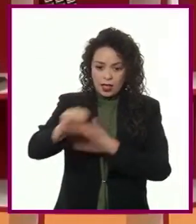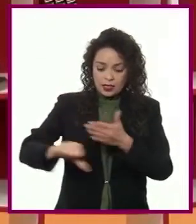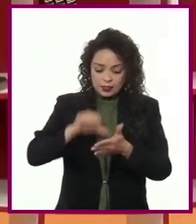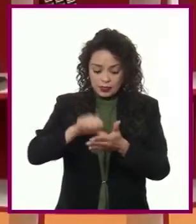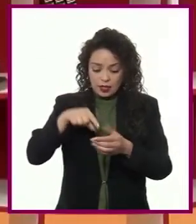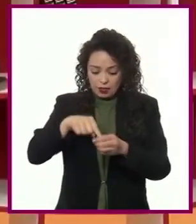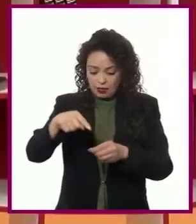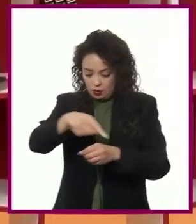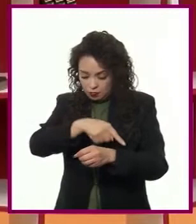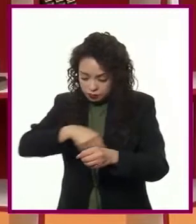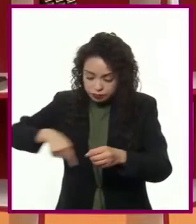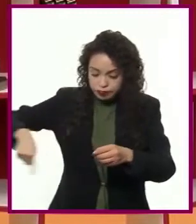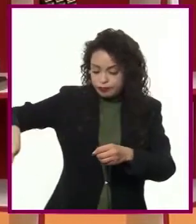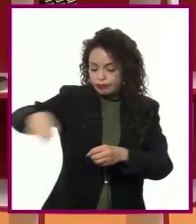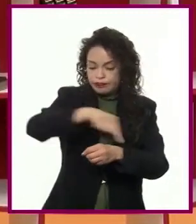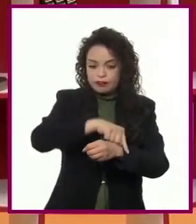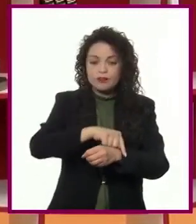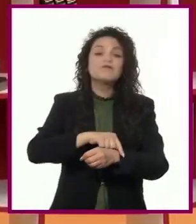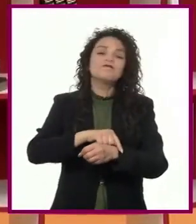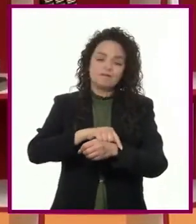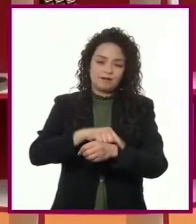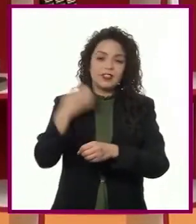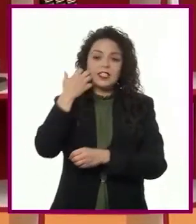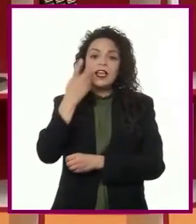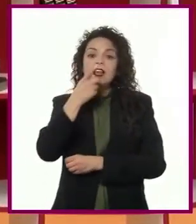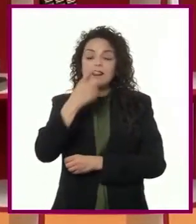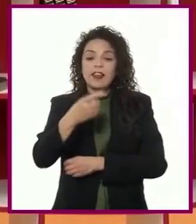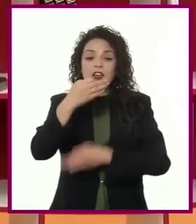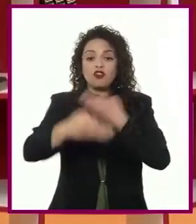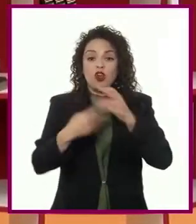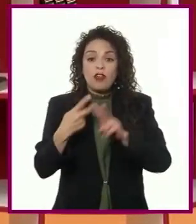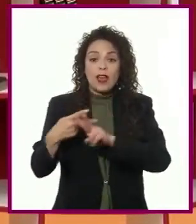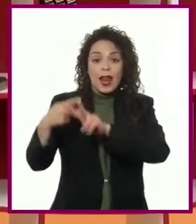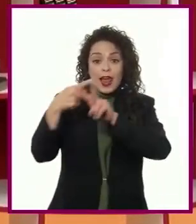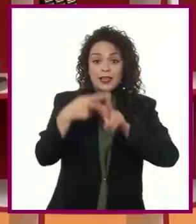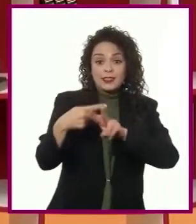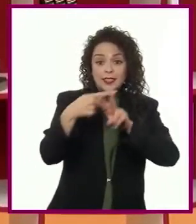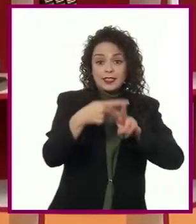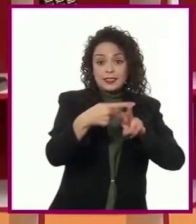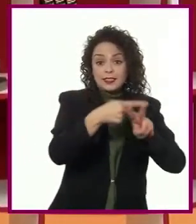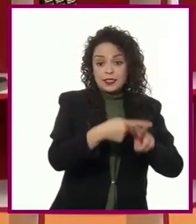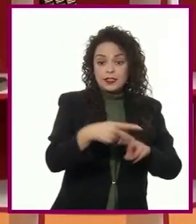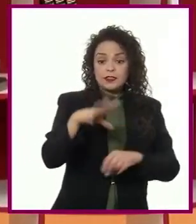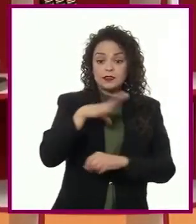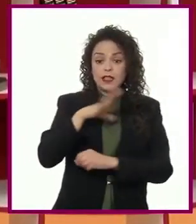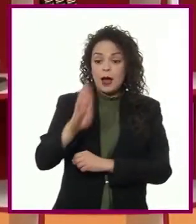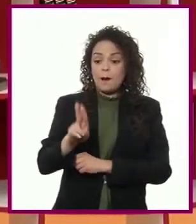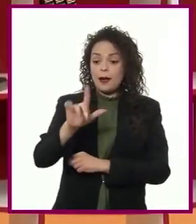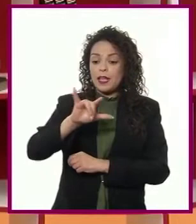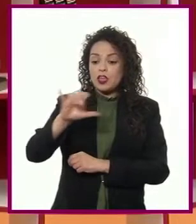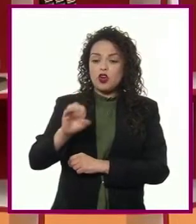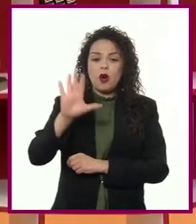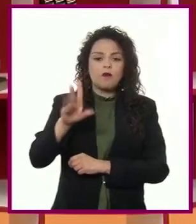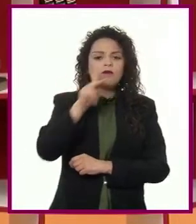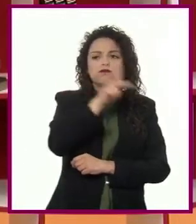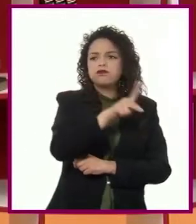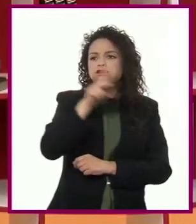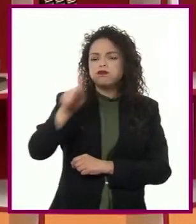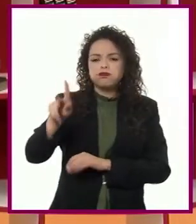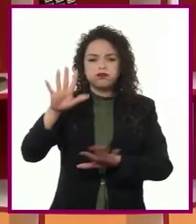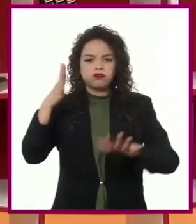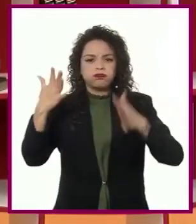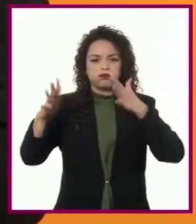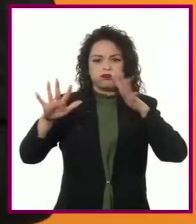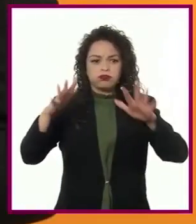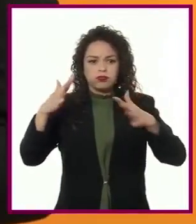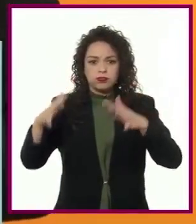elíptica, entonces todas las estrellas en esa superficie tendrán brillos muy similares, según el